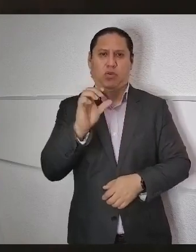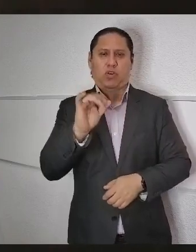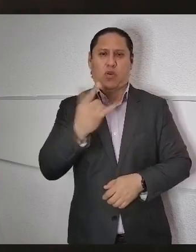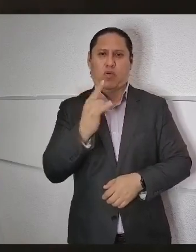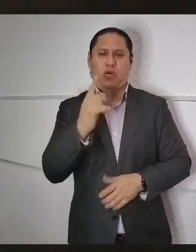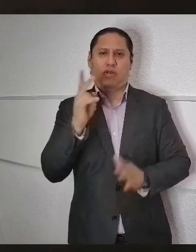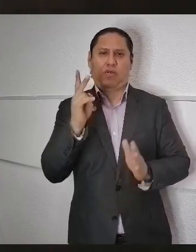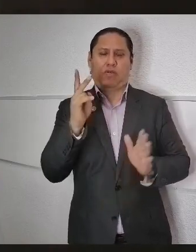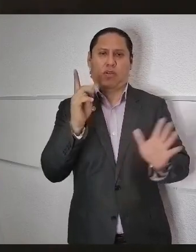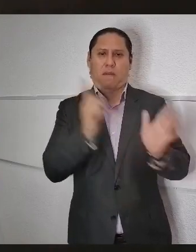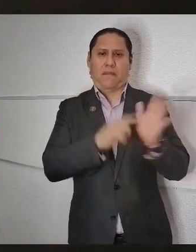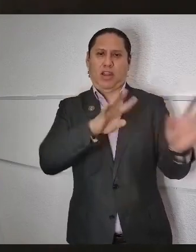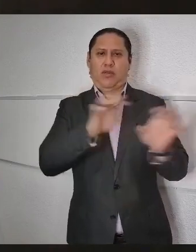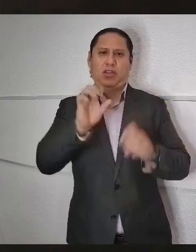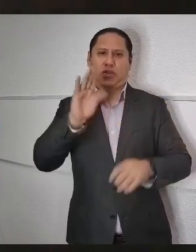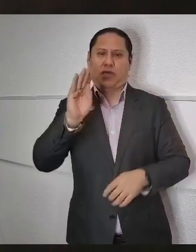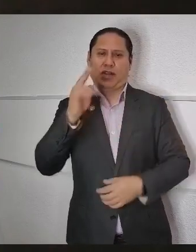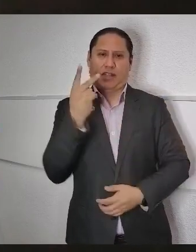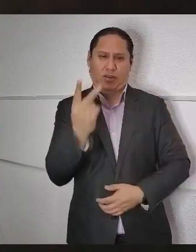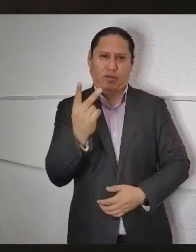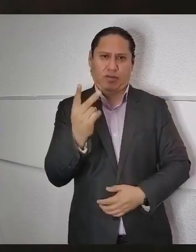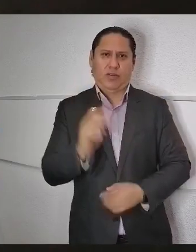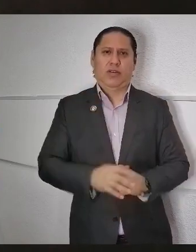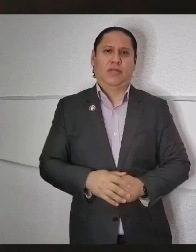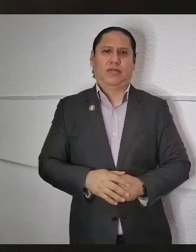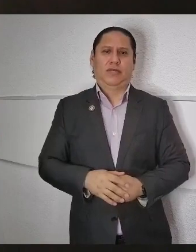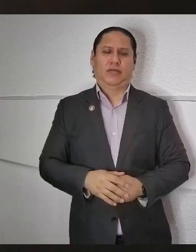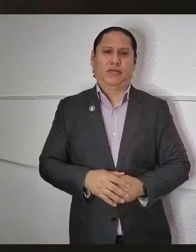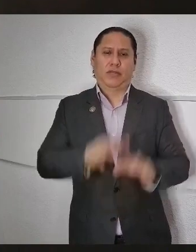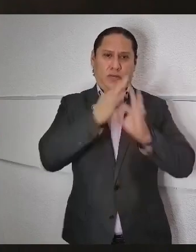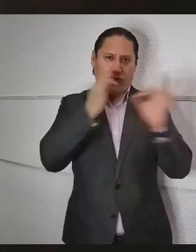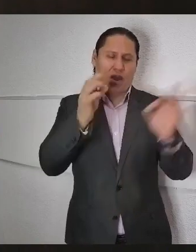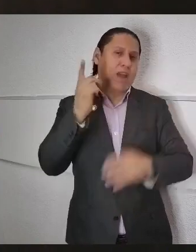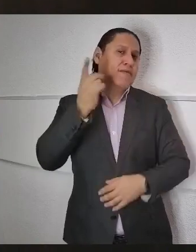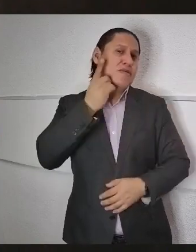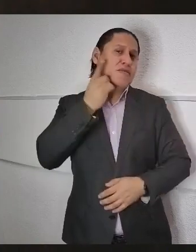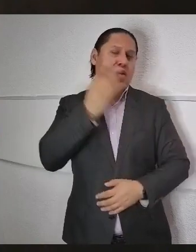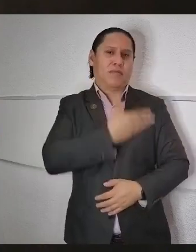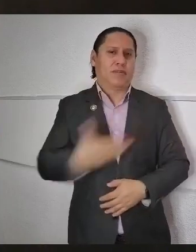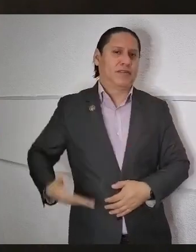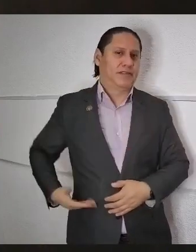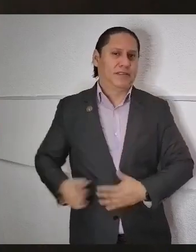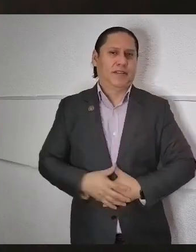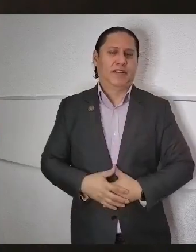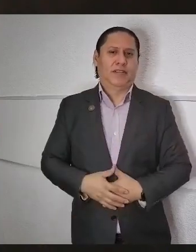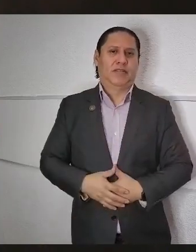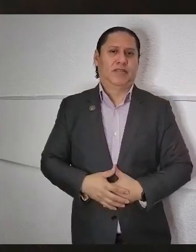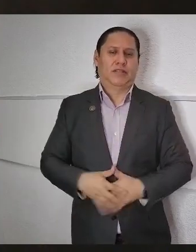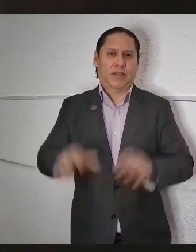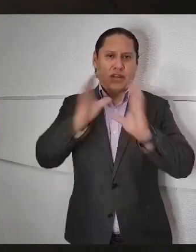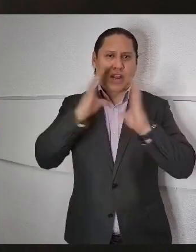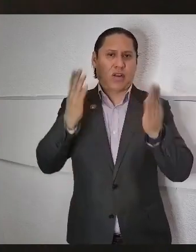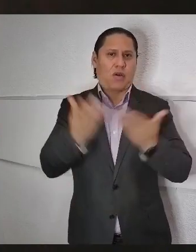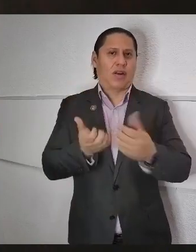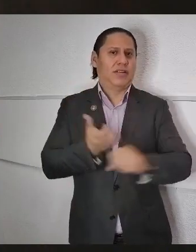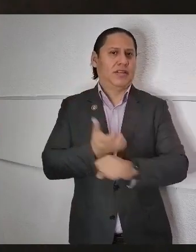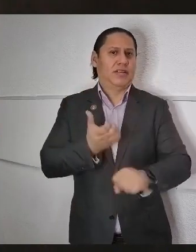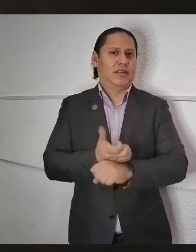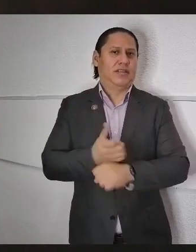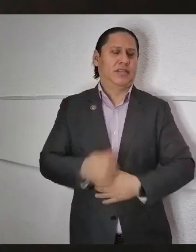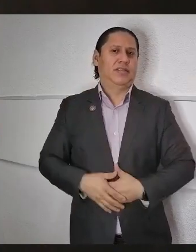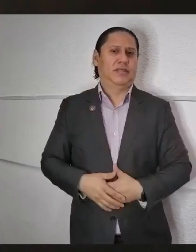de julio de 1992, suscrita por el entonces diputado presidente del Honorable Congreso del